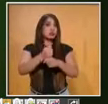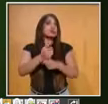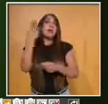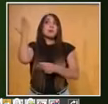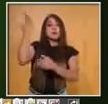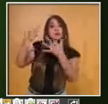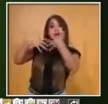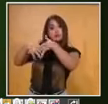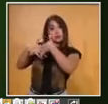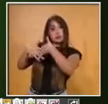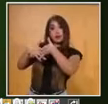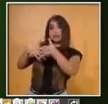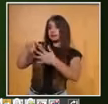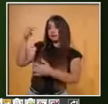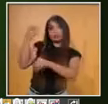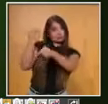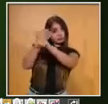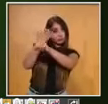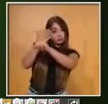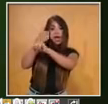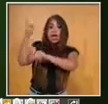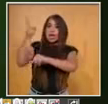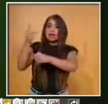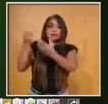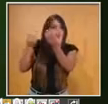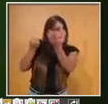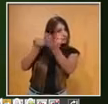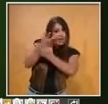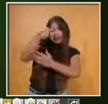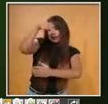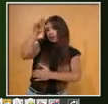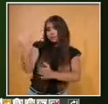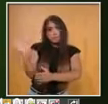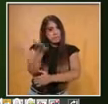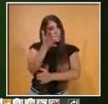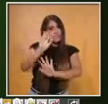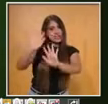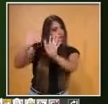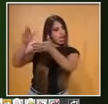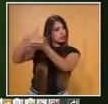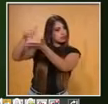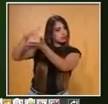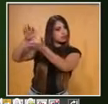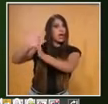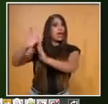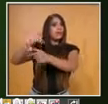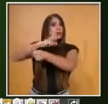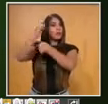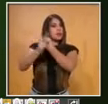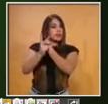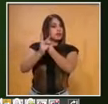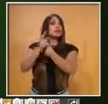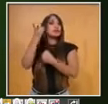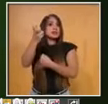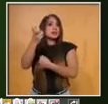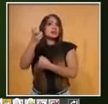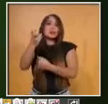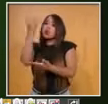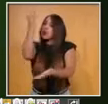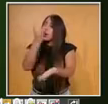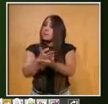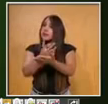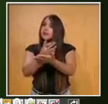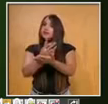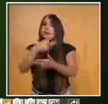extranjeras salgan del país y entonces únicamente Petróleos Mexicanos es el que podía expropiar el petróleo de nuestro